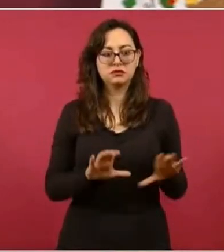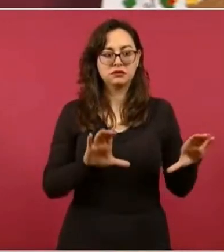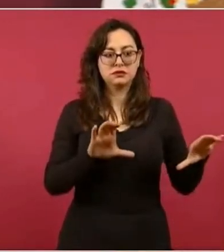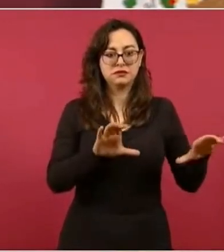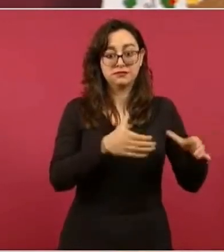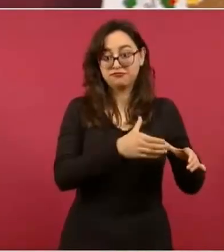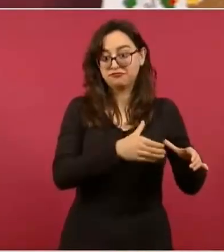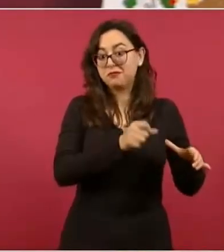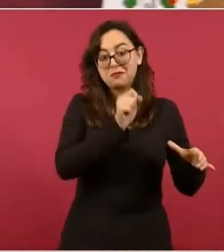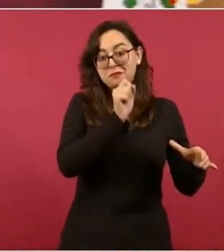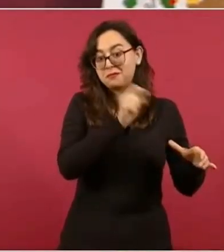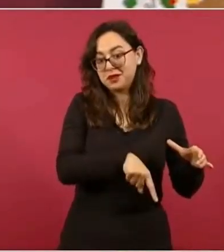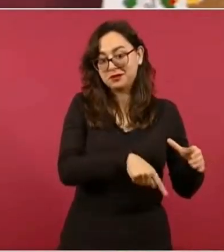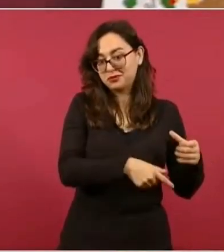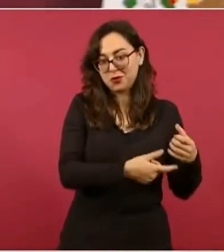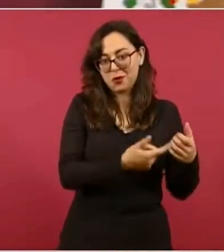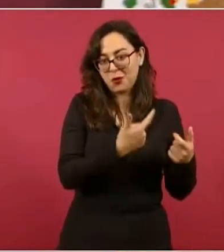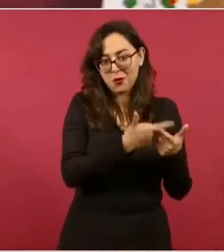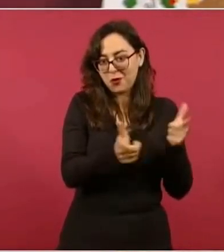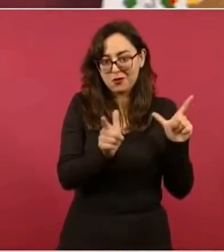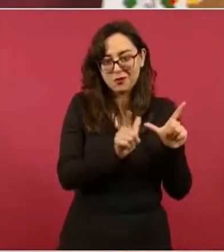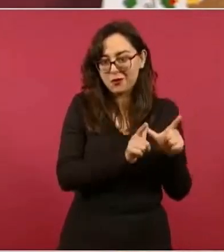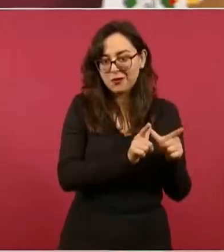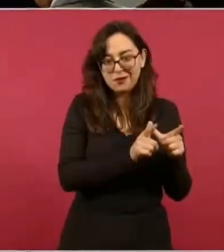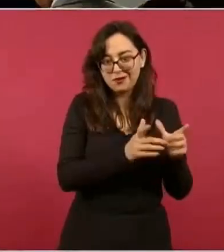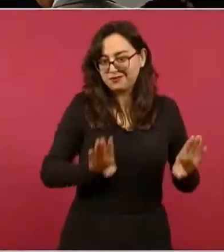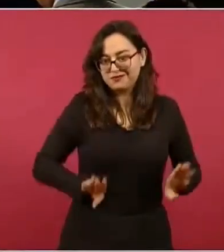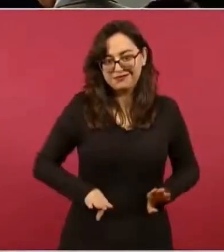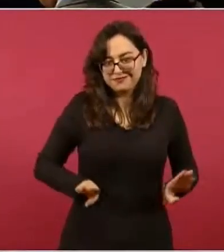y lo asesinaron y mantuvieron